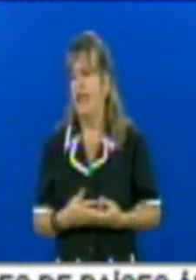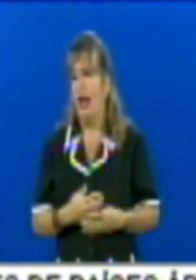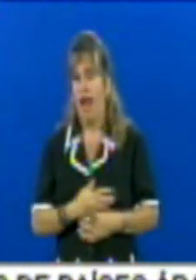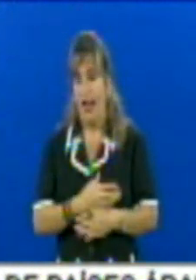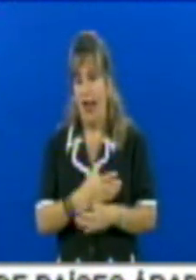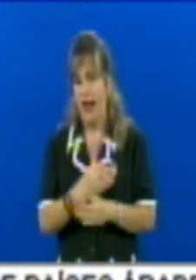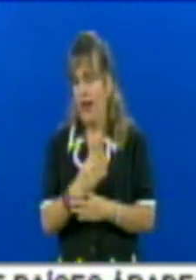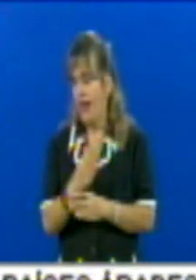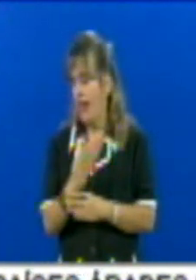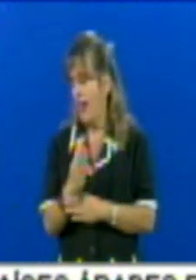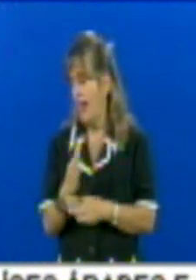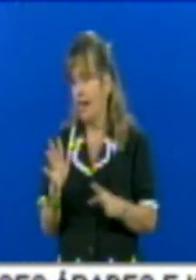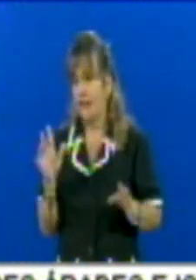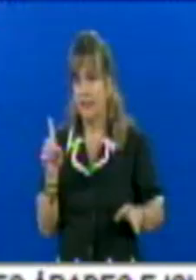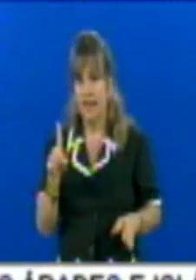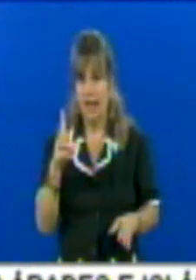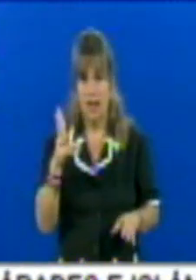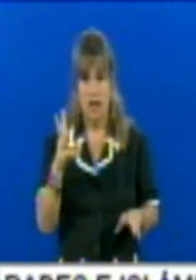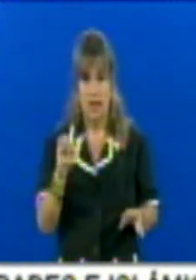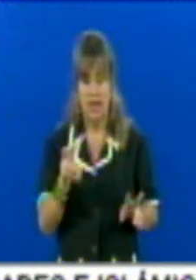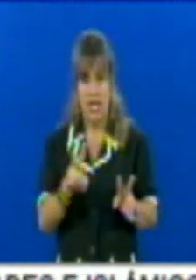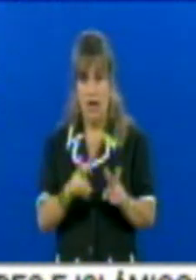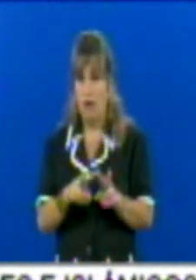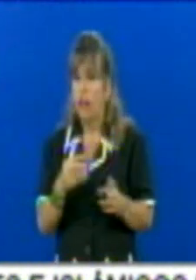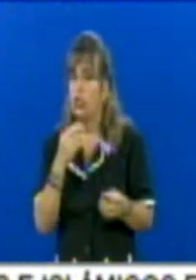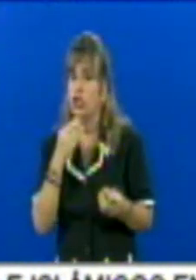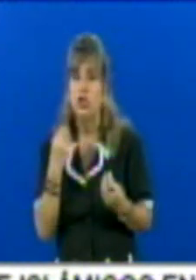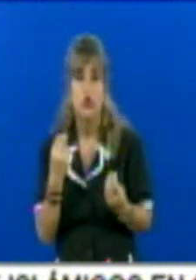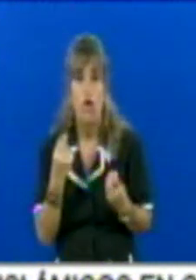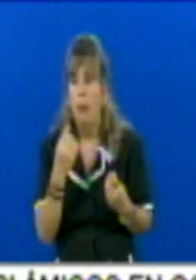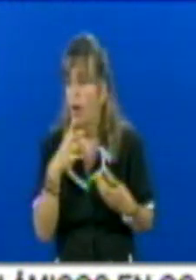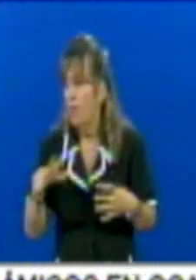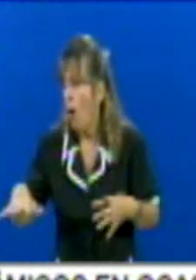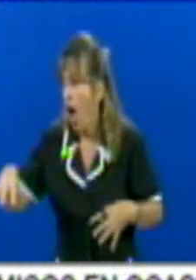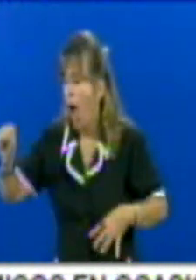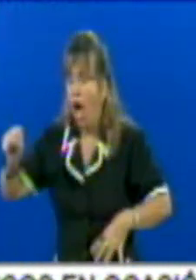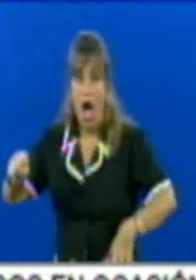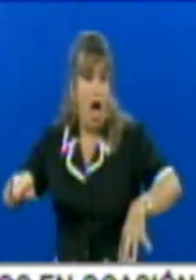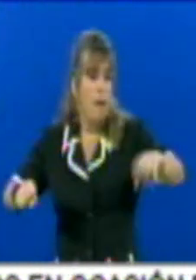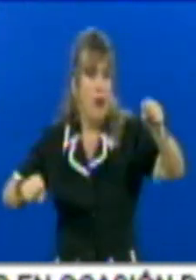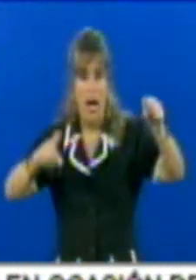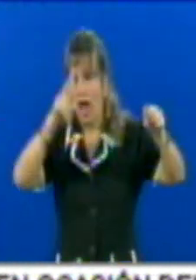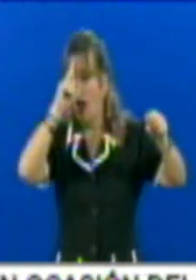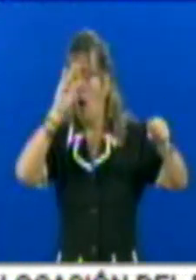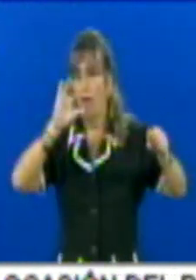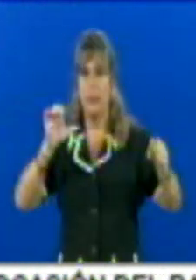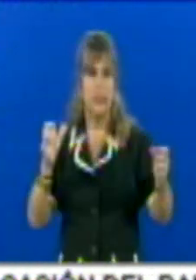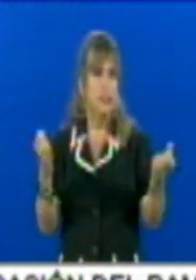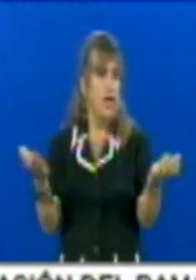lleguemos hasta 130 megawatts, no afectar estos servicios, siempre y